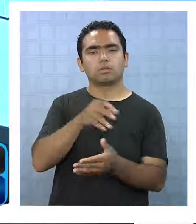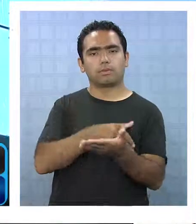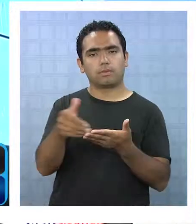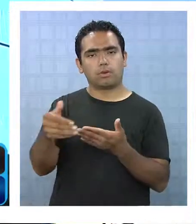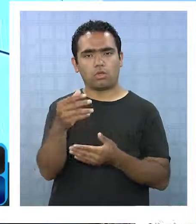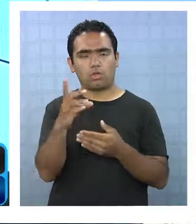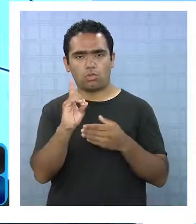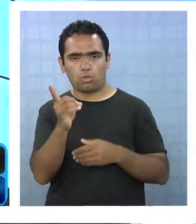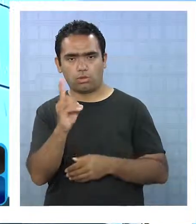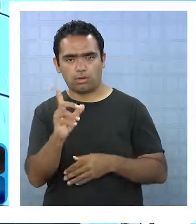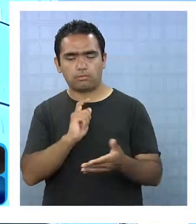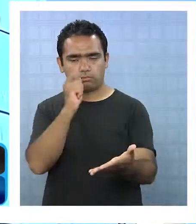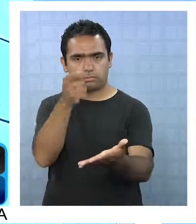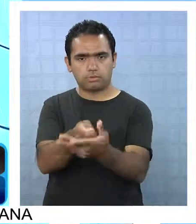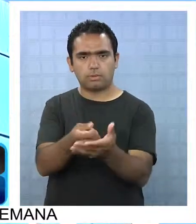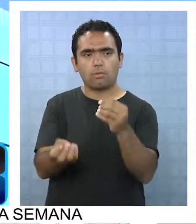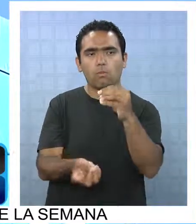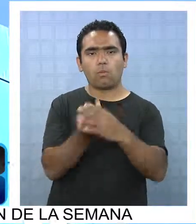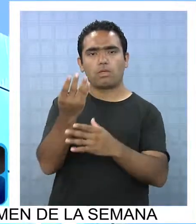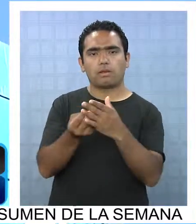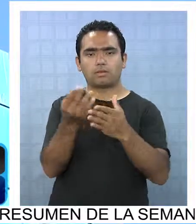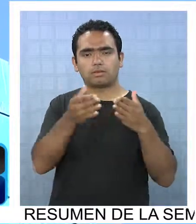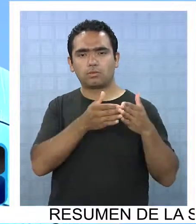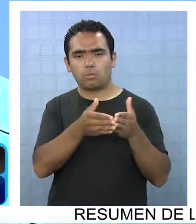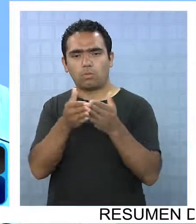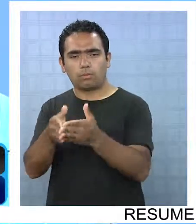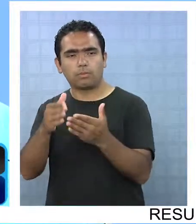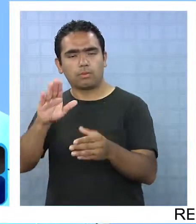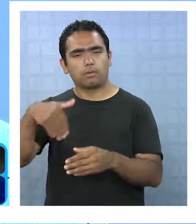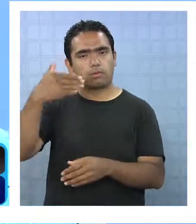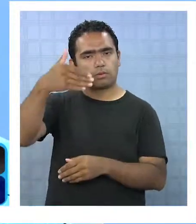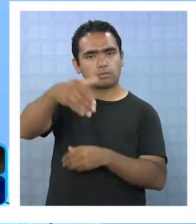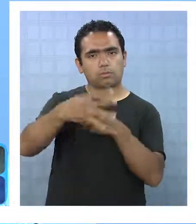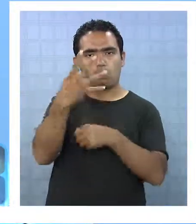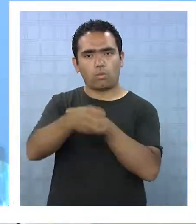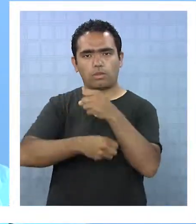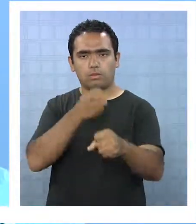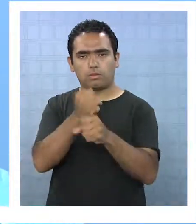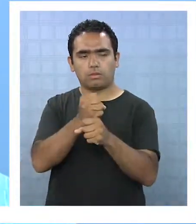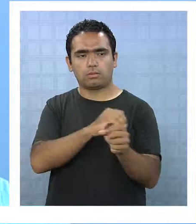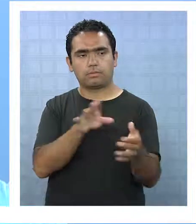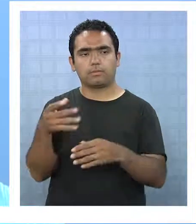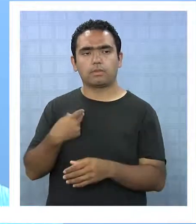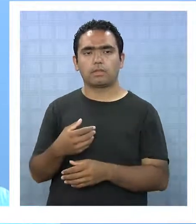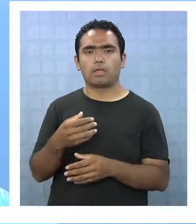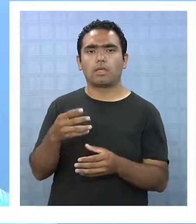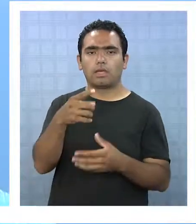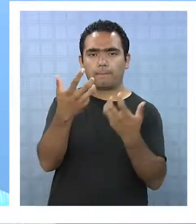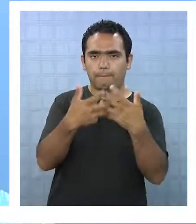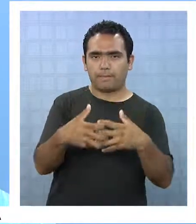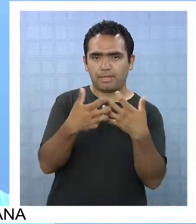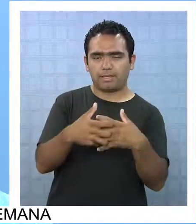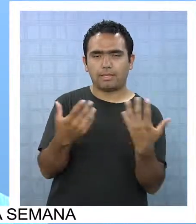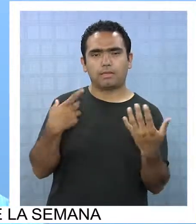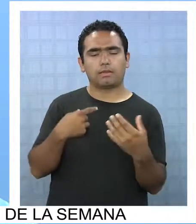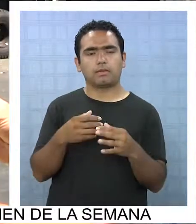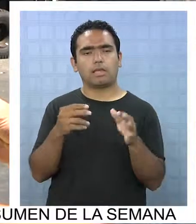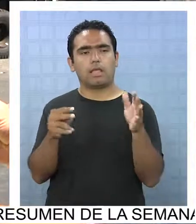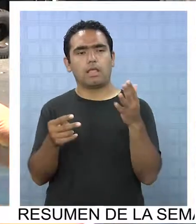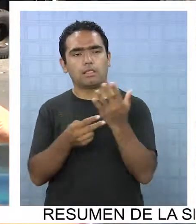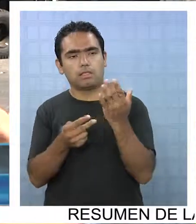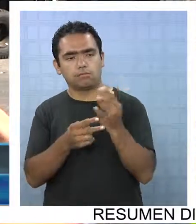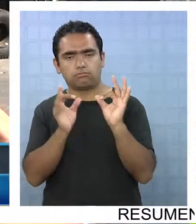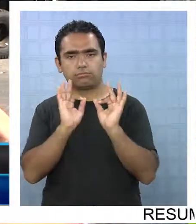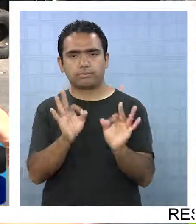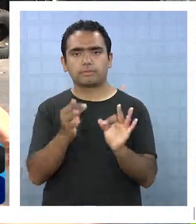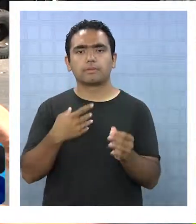dólares en un proyecto de modernización portuaria en los próximos cuatro años. Son equipos de última tecnología y que se enmarca dentro de nuestro